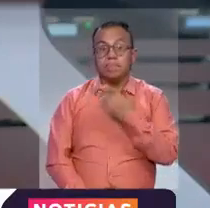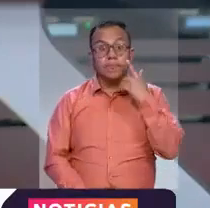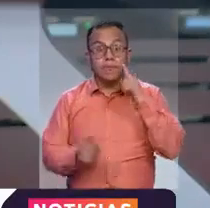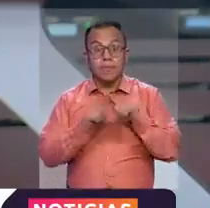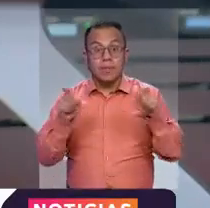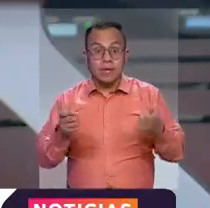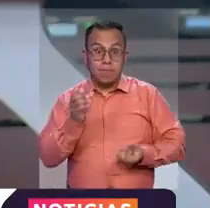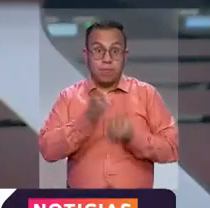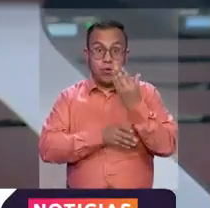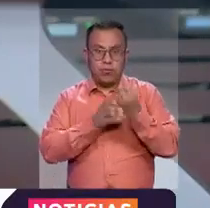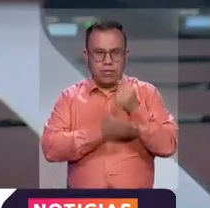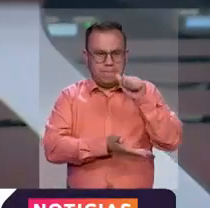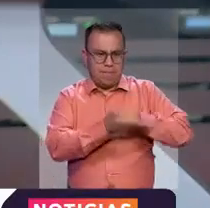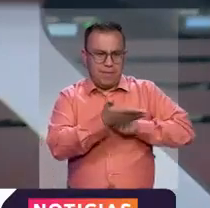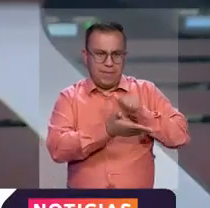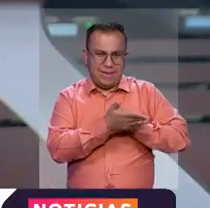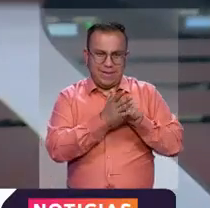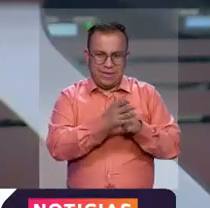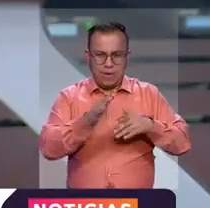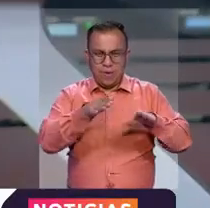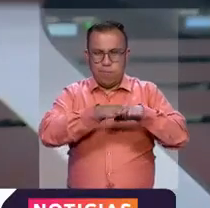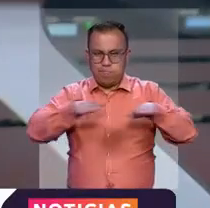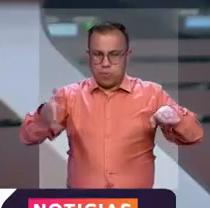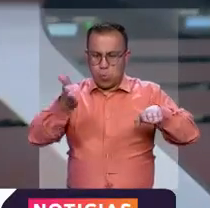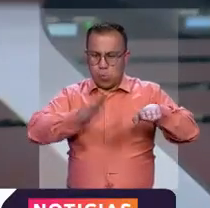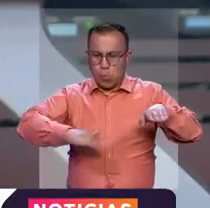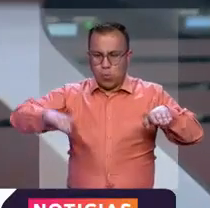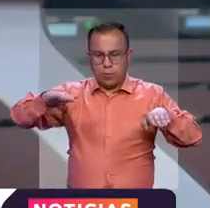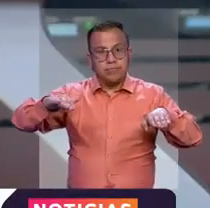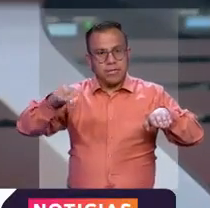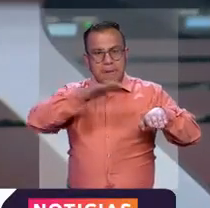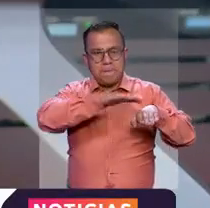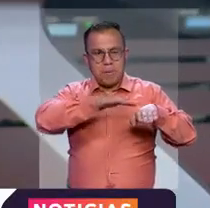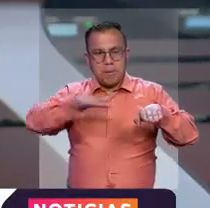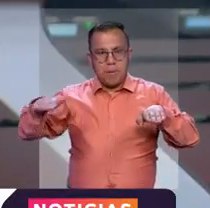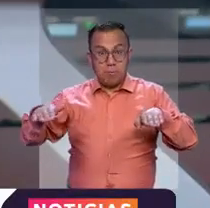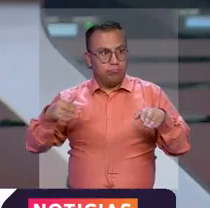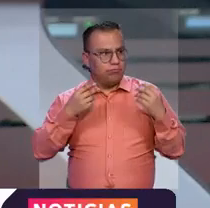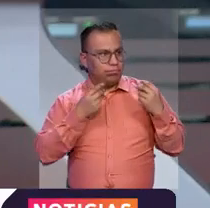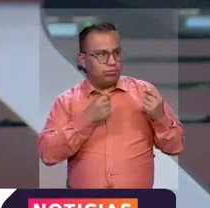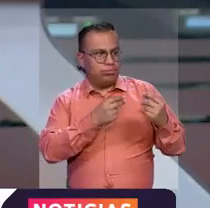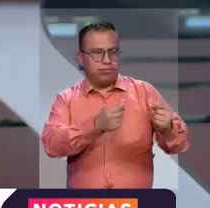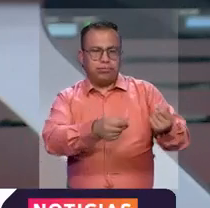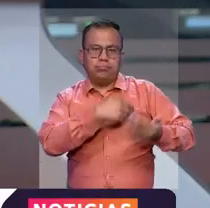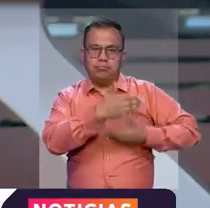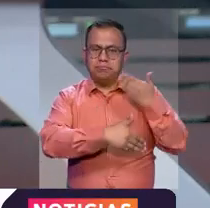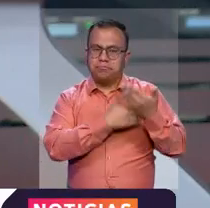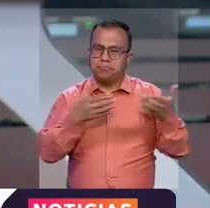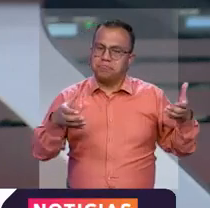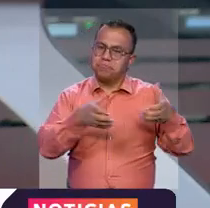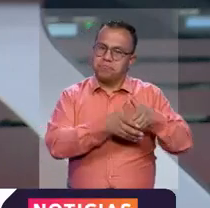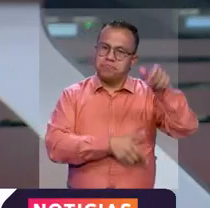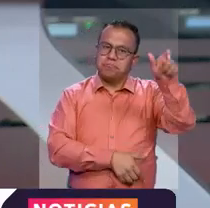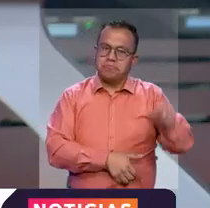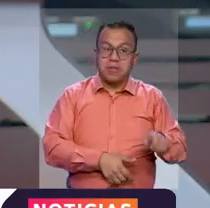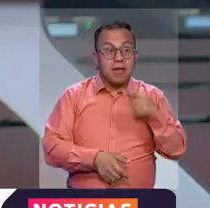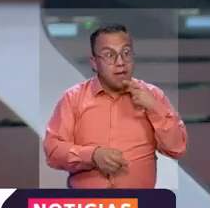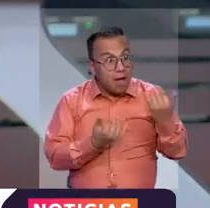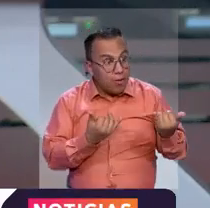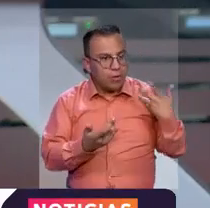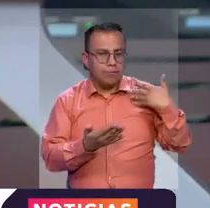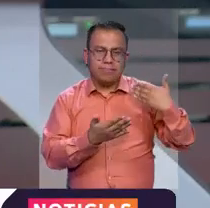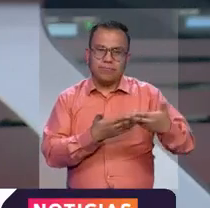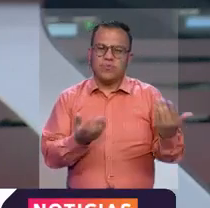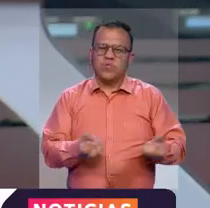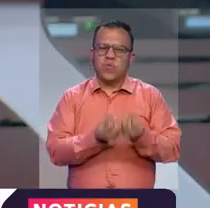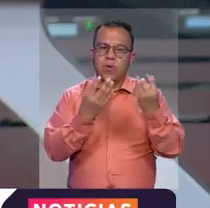Si la producción del material con que se tapan los huecos en Bogotá avanza de manera rápida, según la unidad de mantenimiento vial, a la fecha,